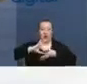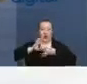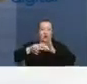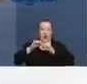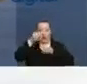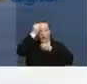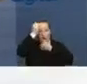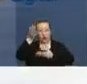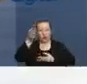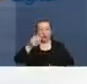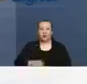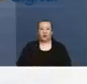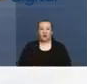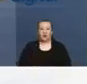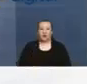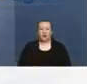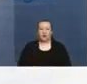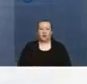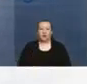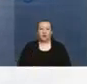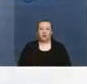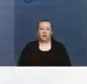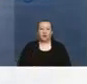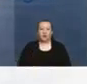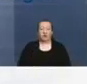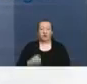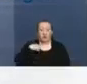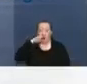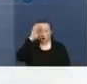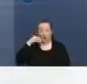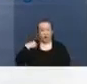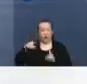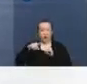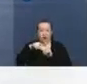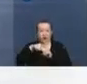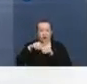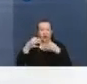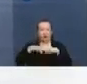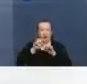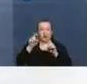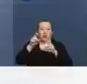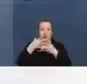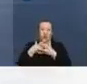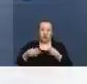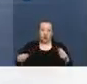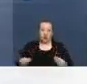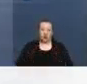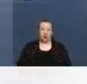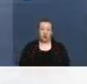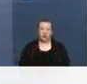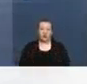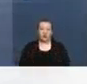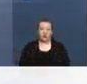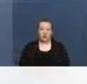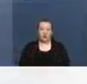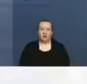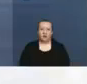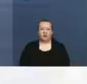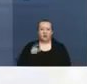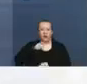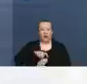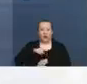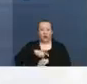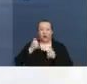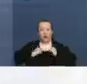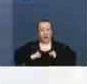aunque esperen de mí sea siempre optimismo siempre esperanza siempre soluciones pero con los pies bien puestos sobre la tierra son momentos muy tristes para